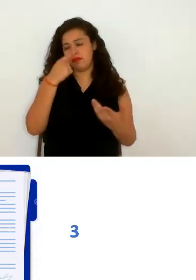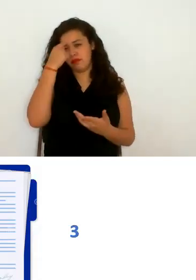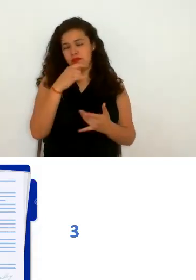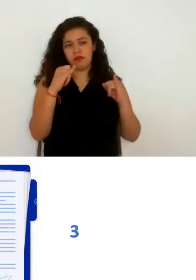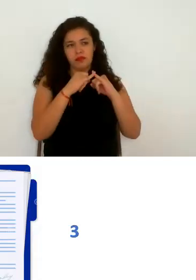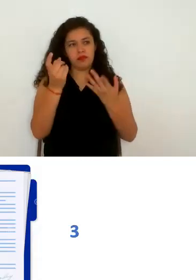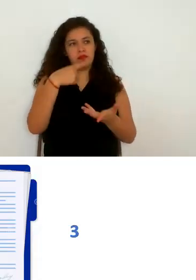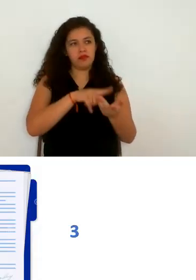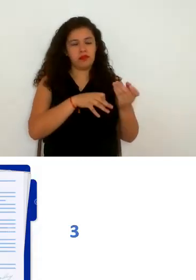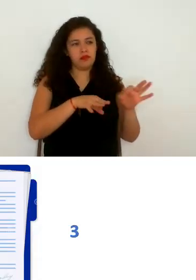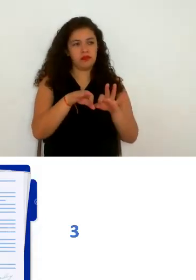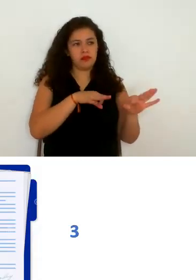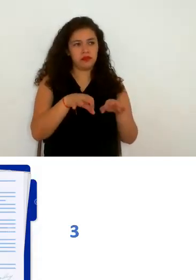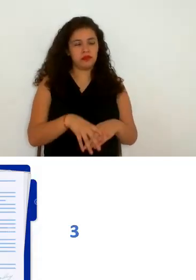institución.